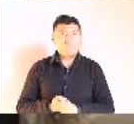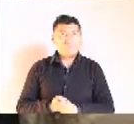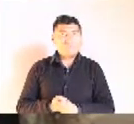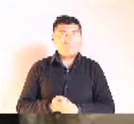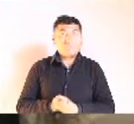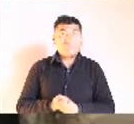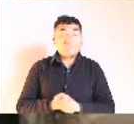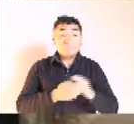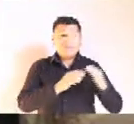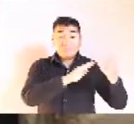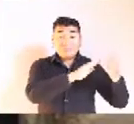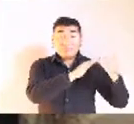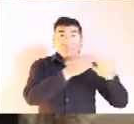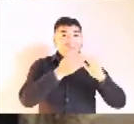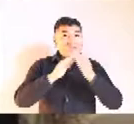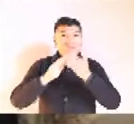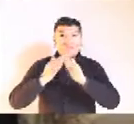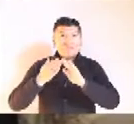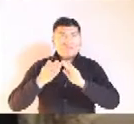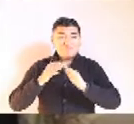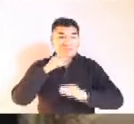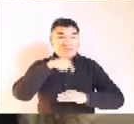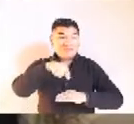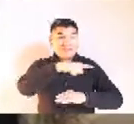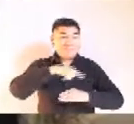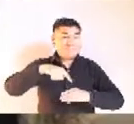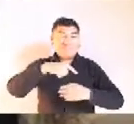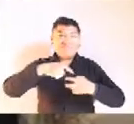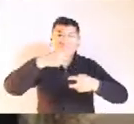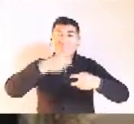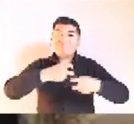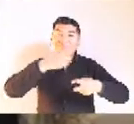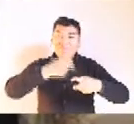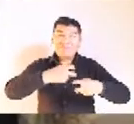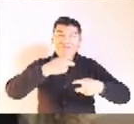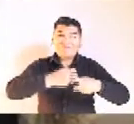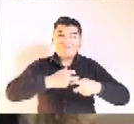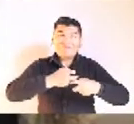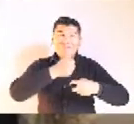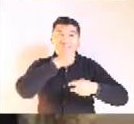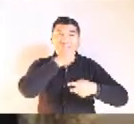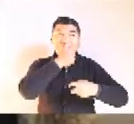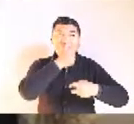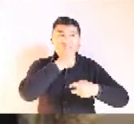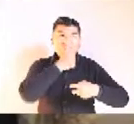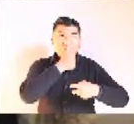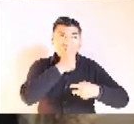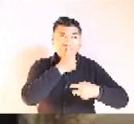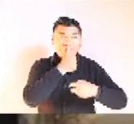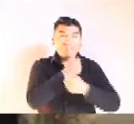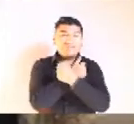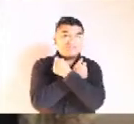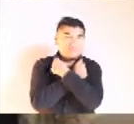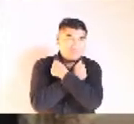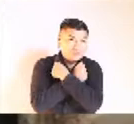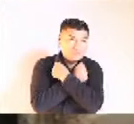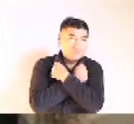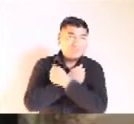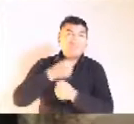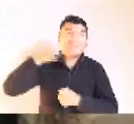en el que el pueblo no es capaz de sostener esa relación amorosa que